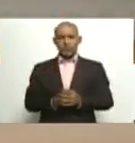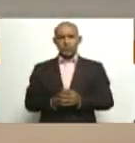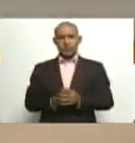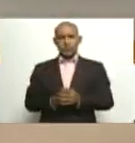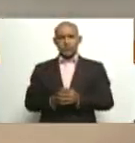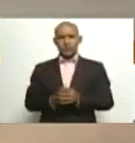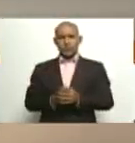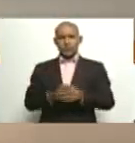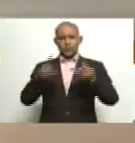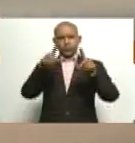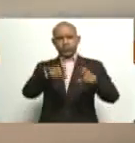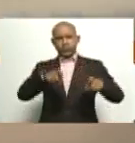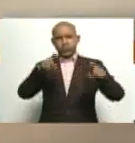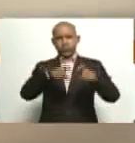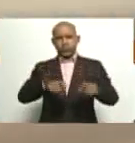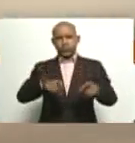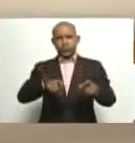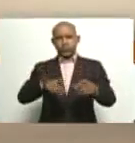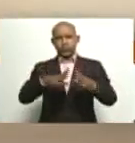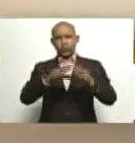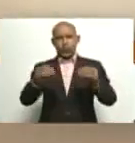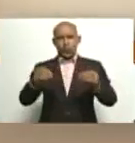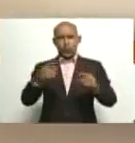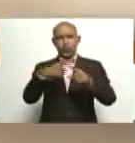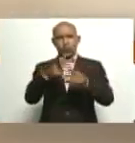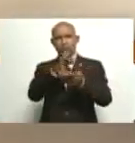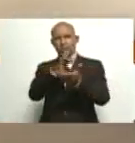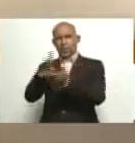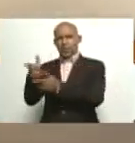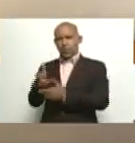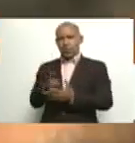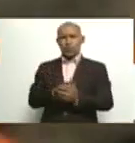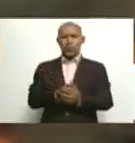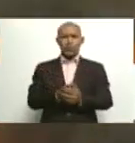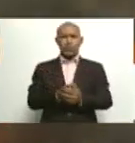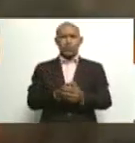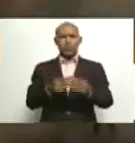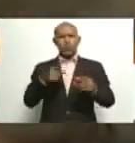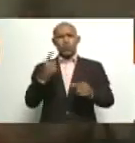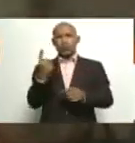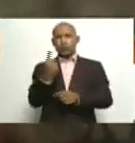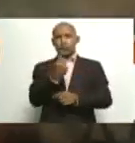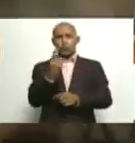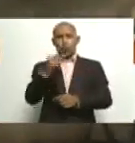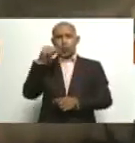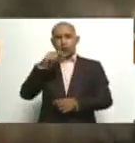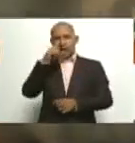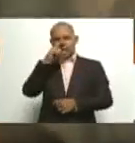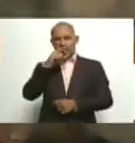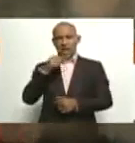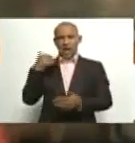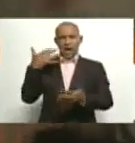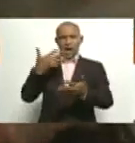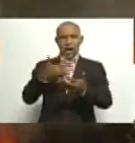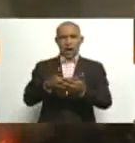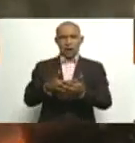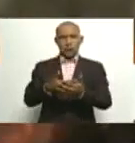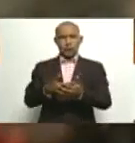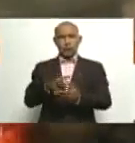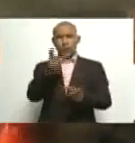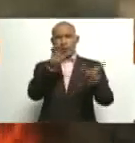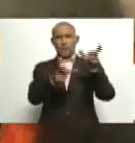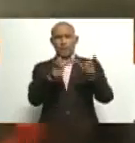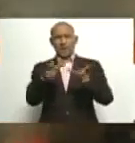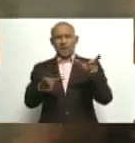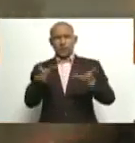profanación de los centros de culto, masacres, asesinatos selectivos, que solo este año ha acabado con la vida de más de